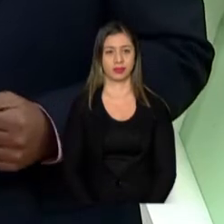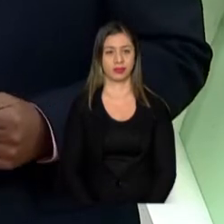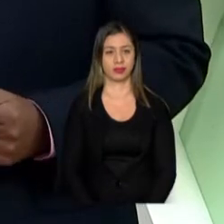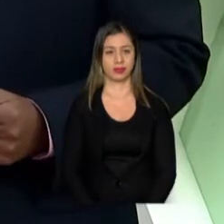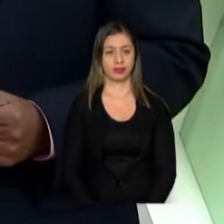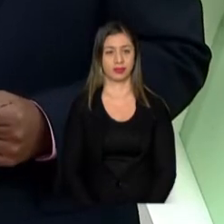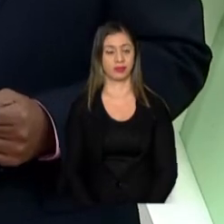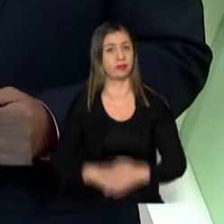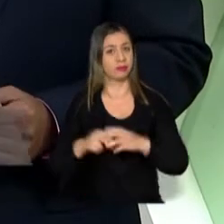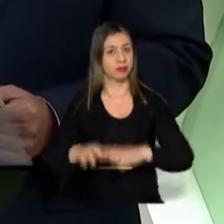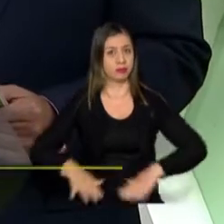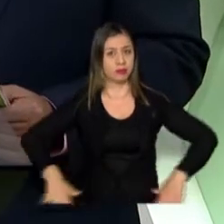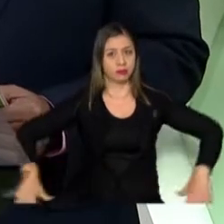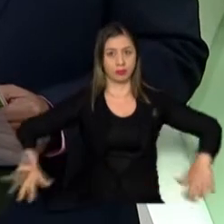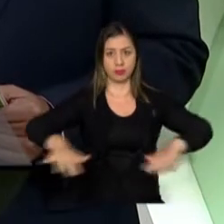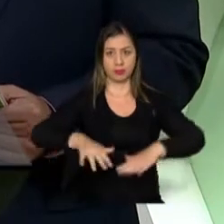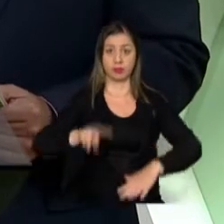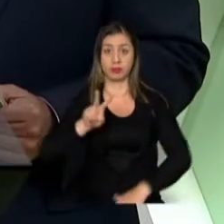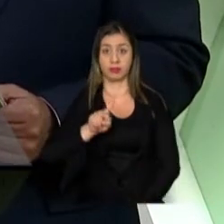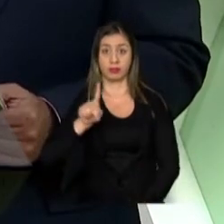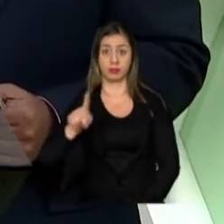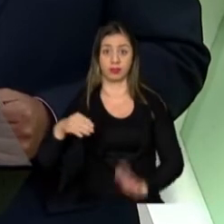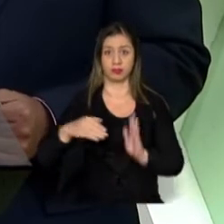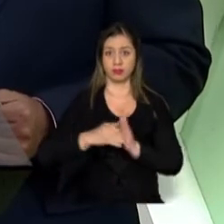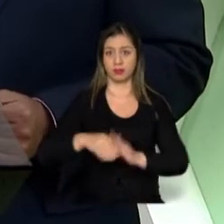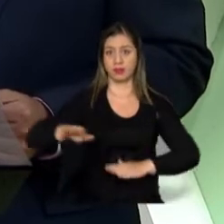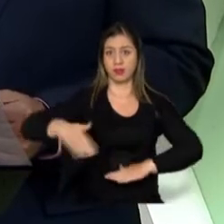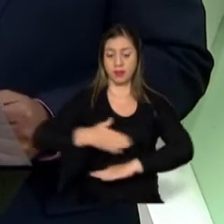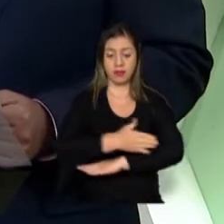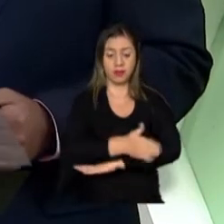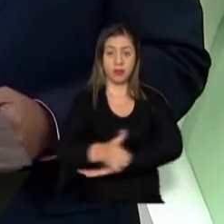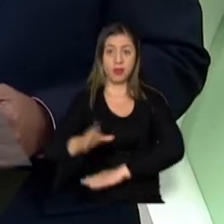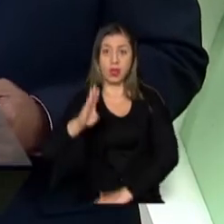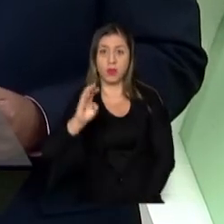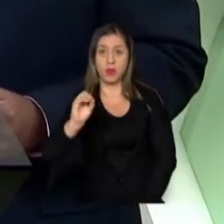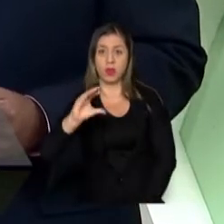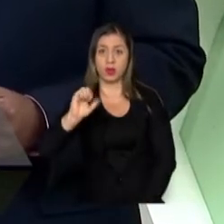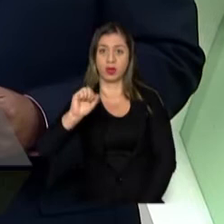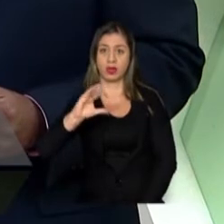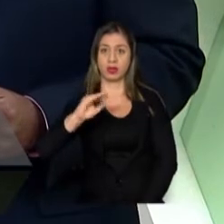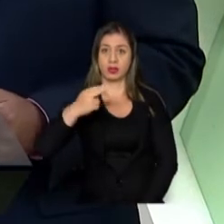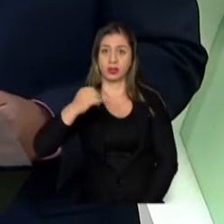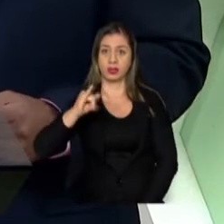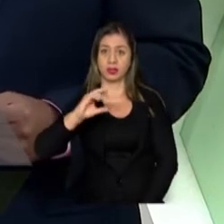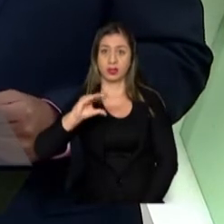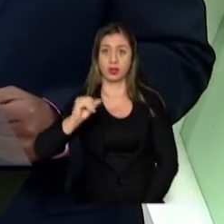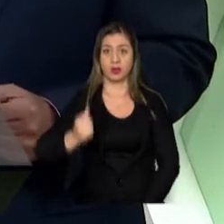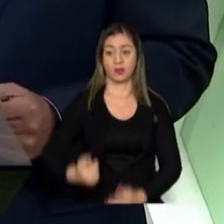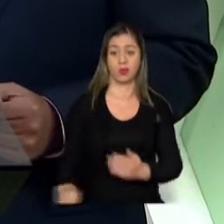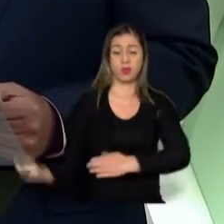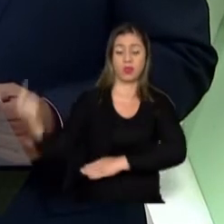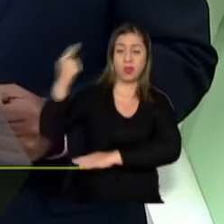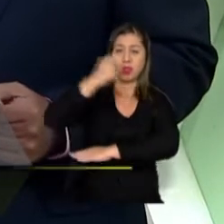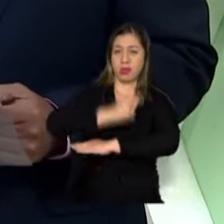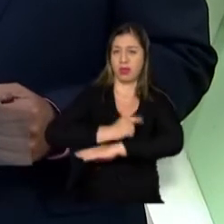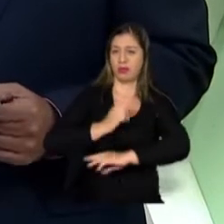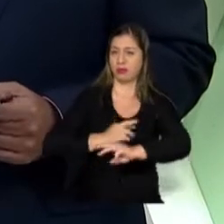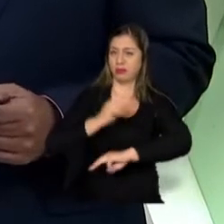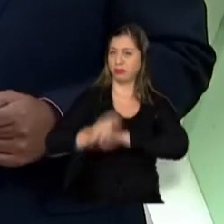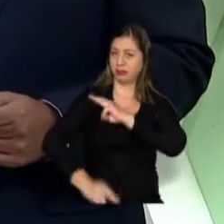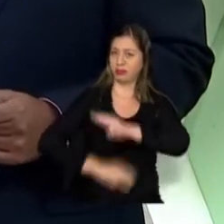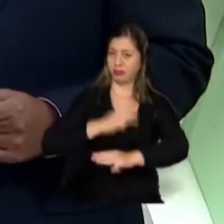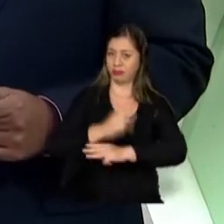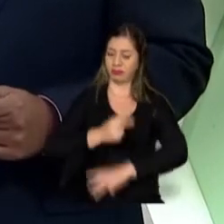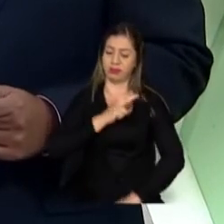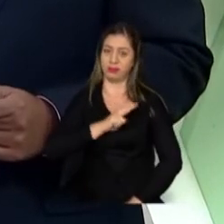La siembra de 21.000 alevinos de la especie bocachico en humedales del Valle hizo parte de la celebración del Día Mundial de estos ecosistemas en